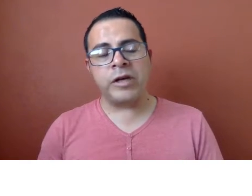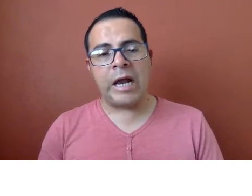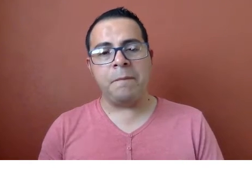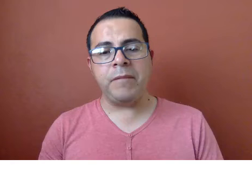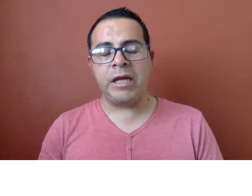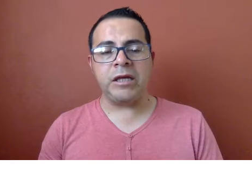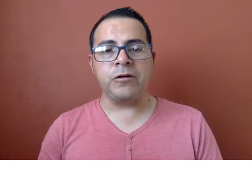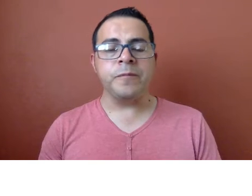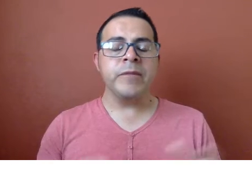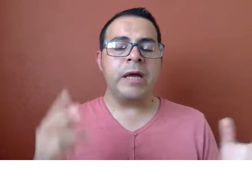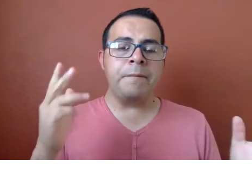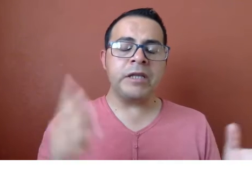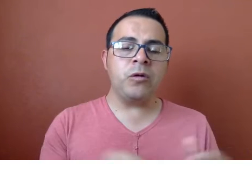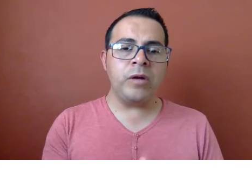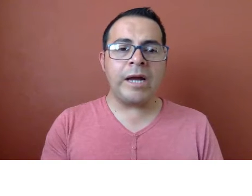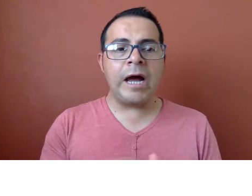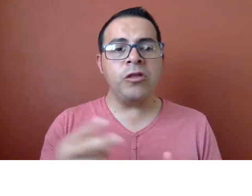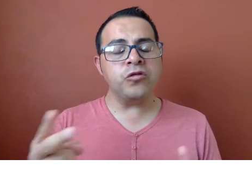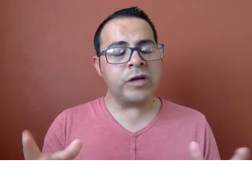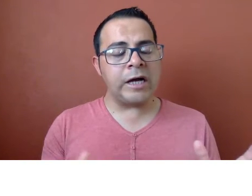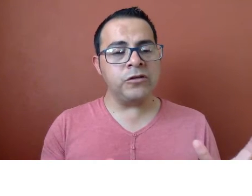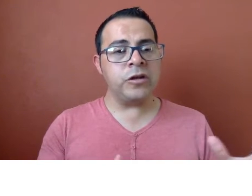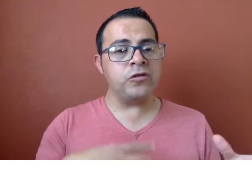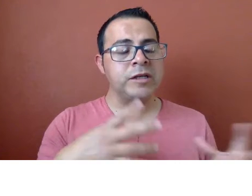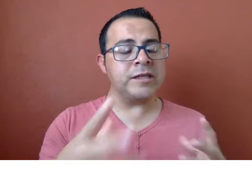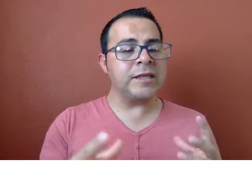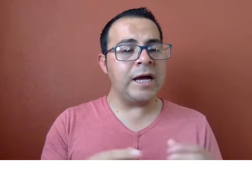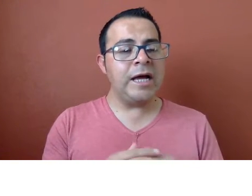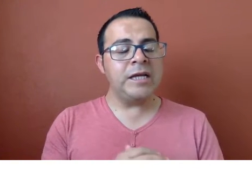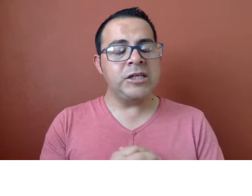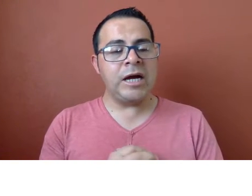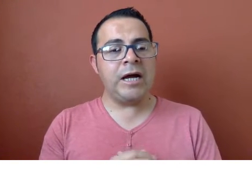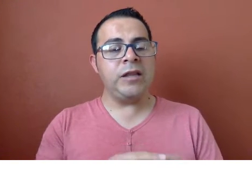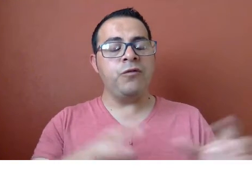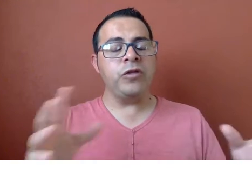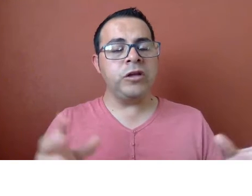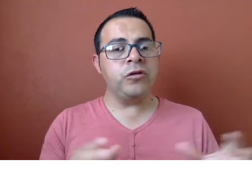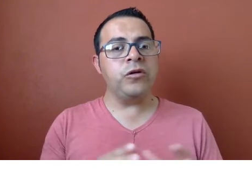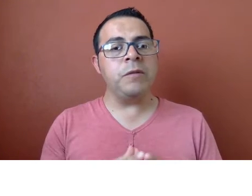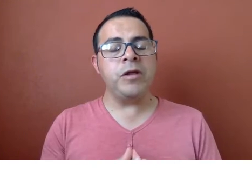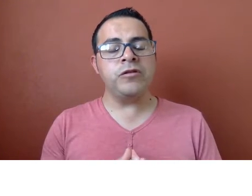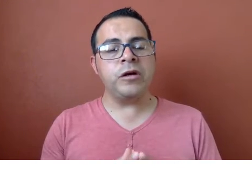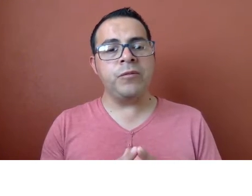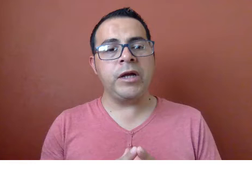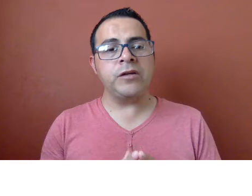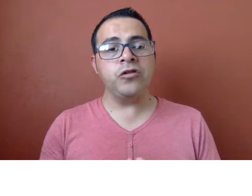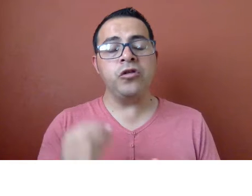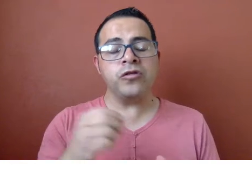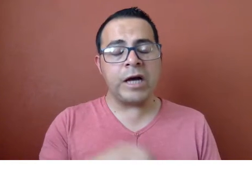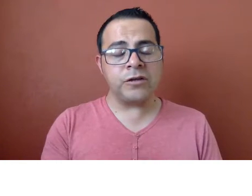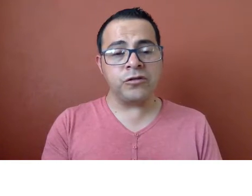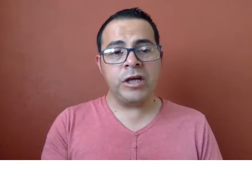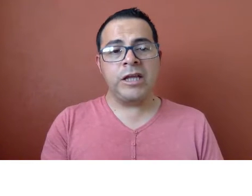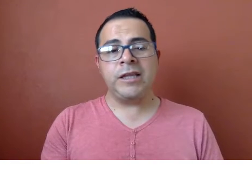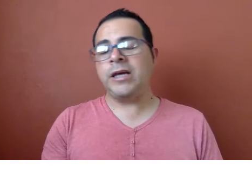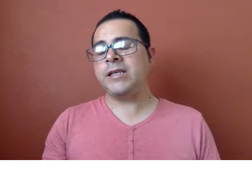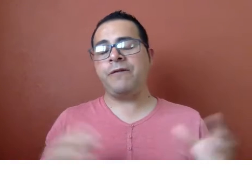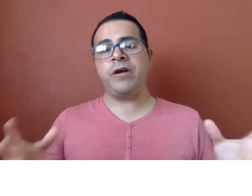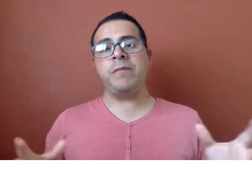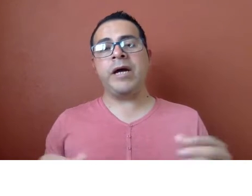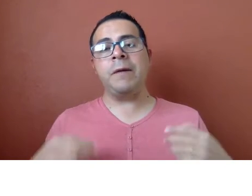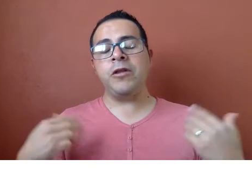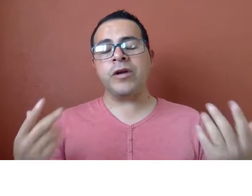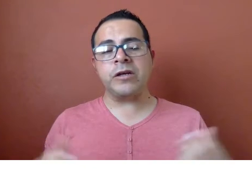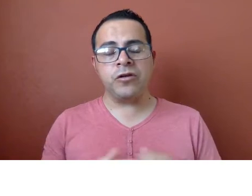al personal médico. En particular, hay dos casos de los que se está ya difundiendo en medios de comunicación, dos casos que